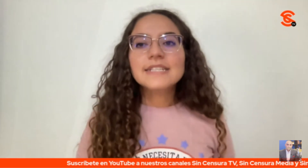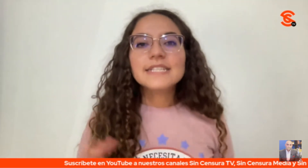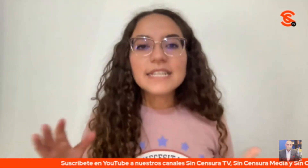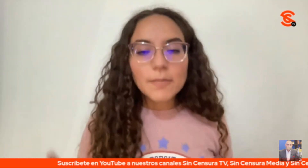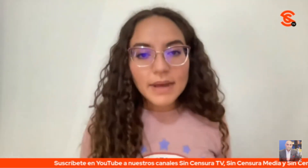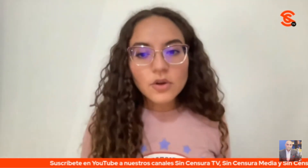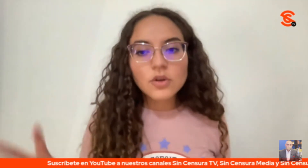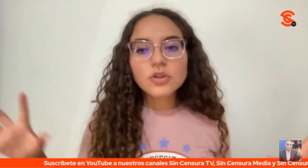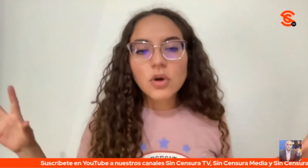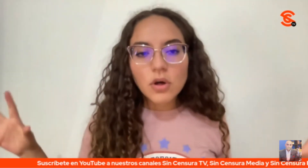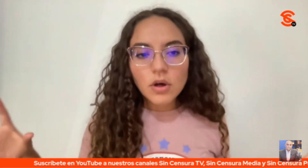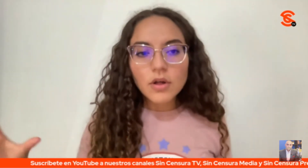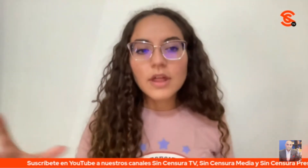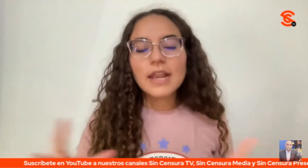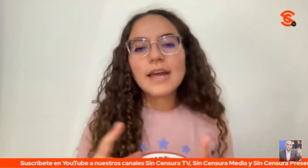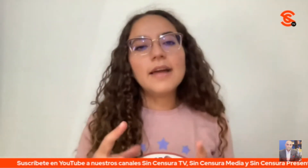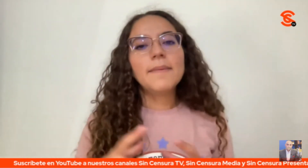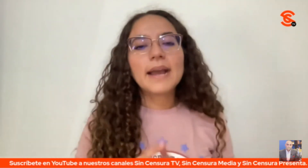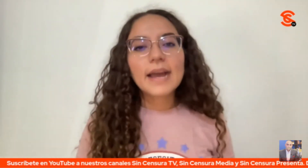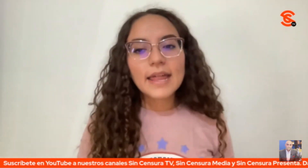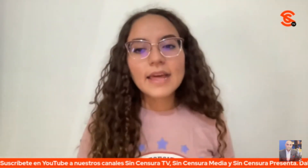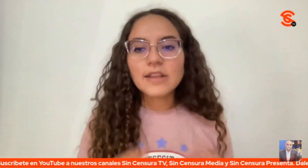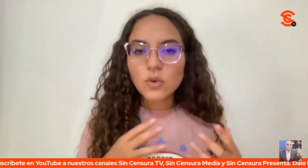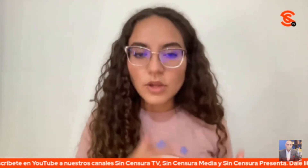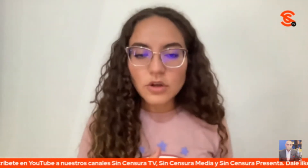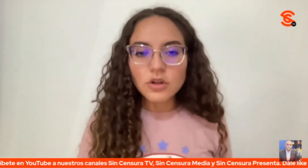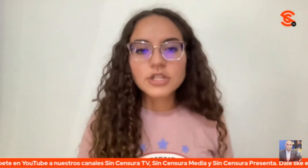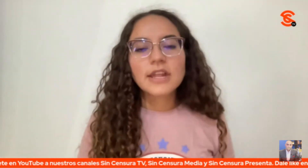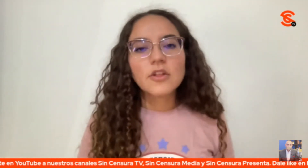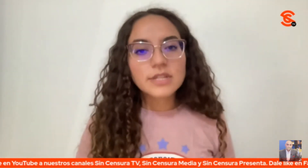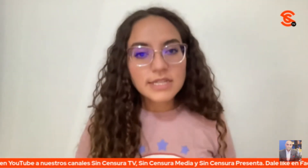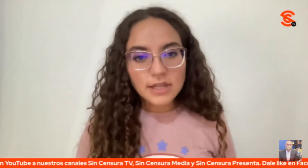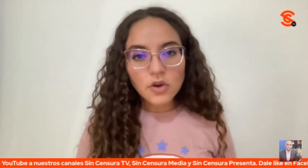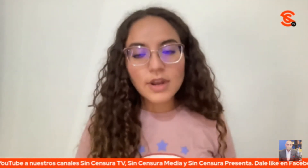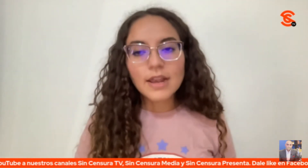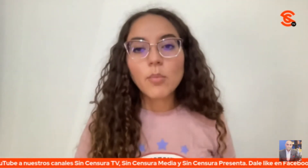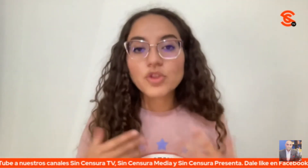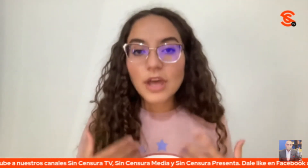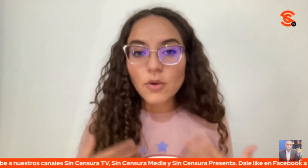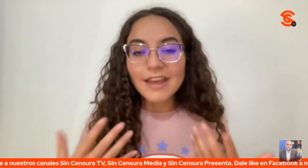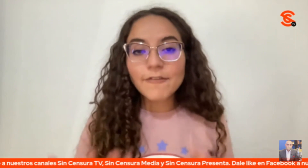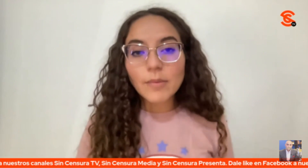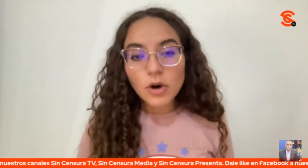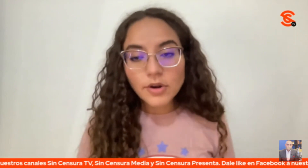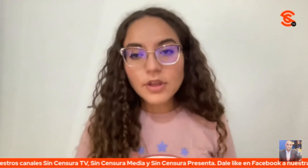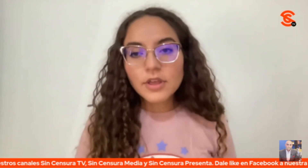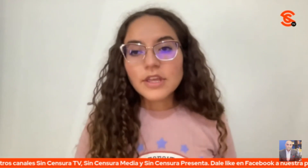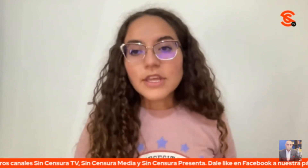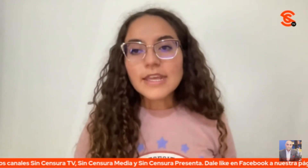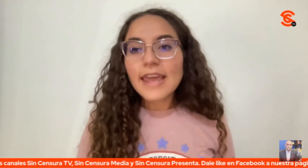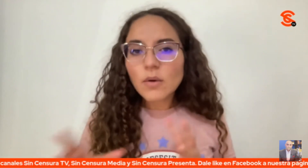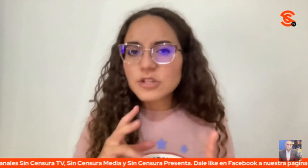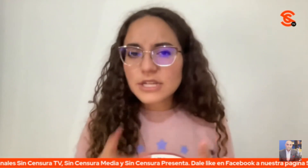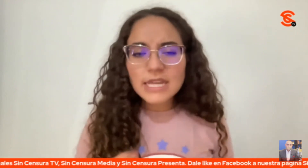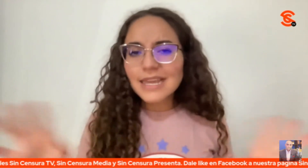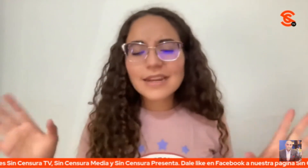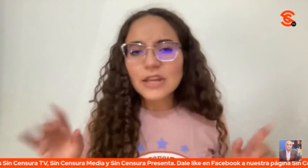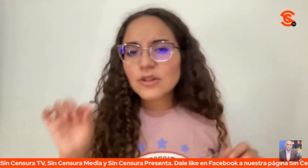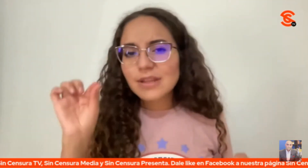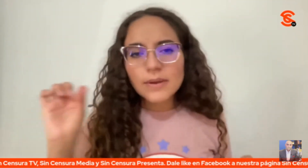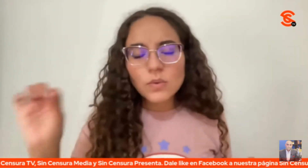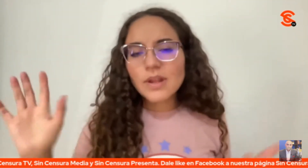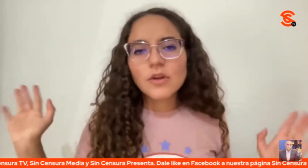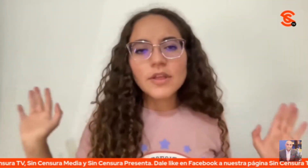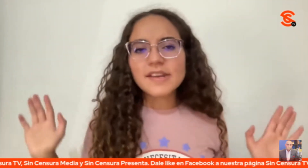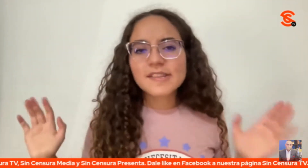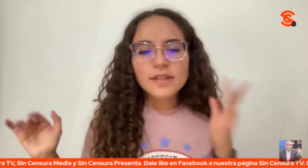Nacional. Sin embargo, toda la bancada, incluidos los senadores que están con él, votaron a favor, y era cuando se decía que